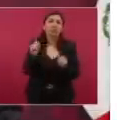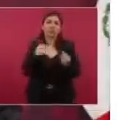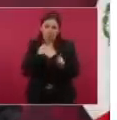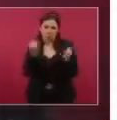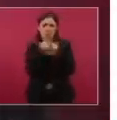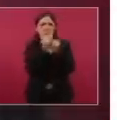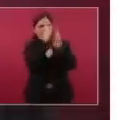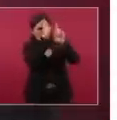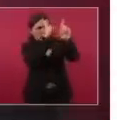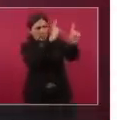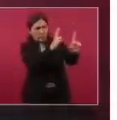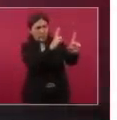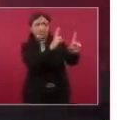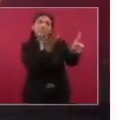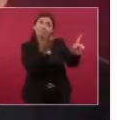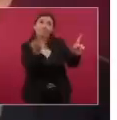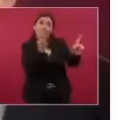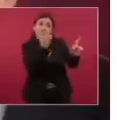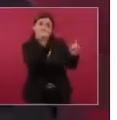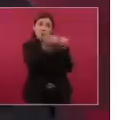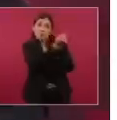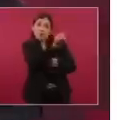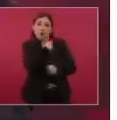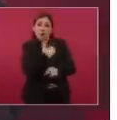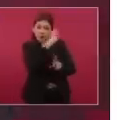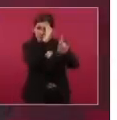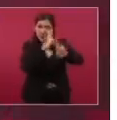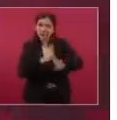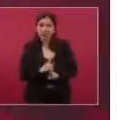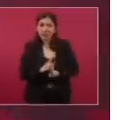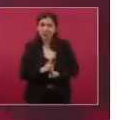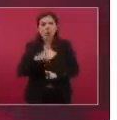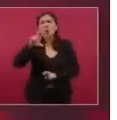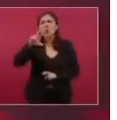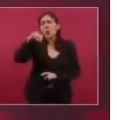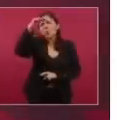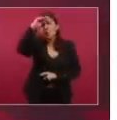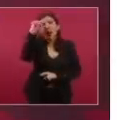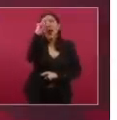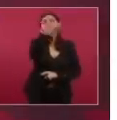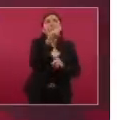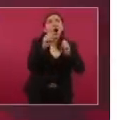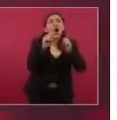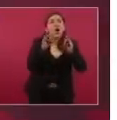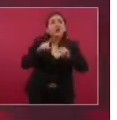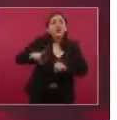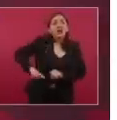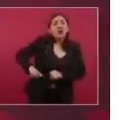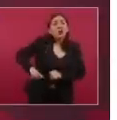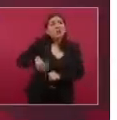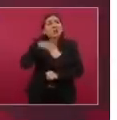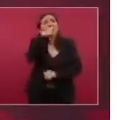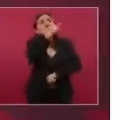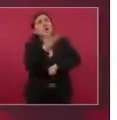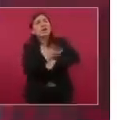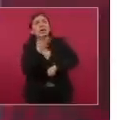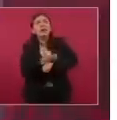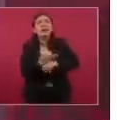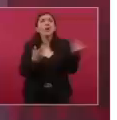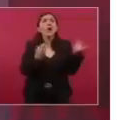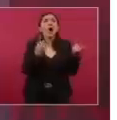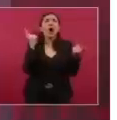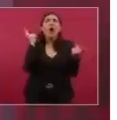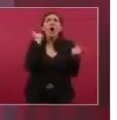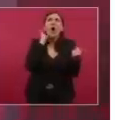respetamos y por eso exigimos que nos respeten no es de que allá en el departamento de estado de repente